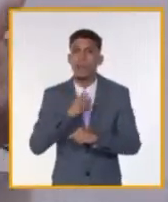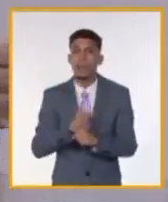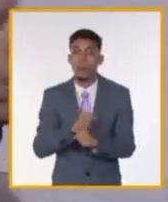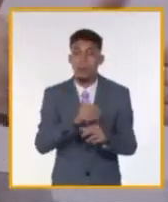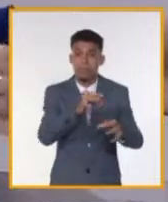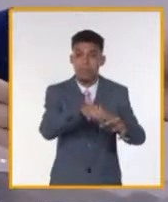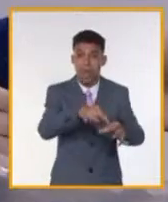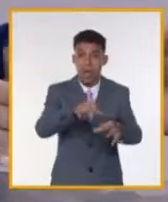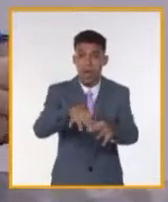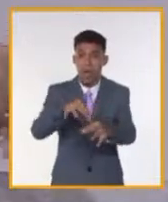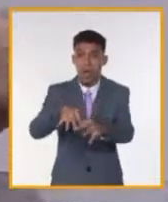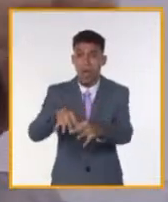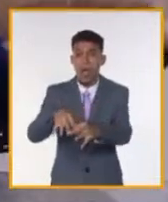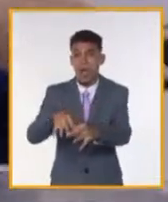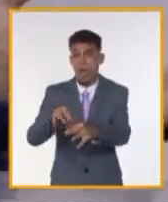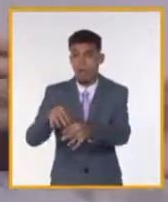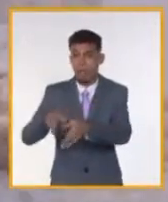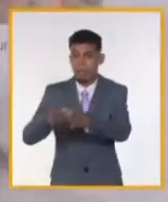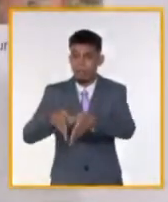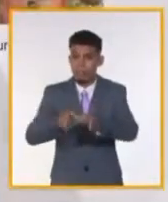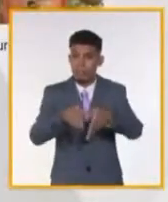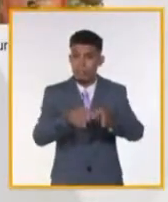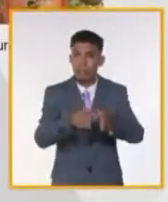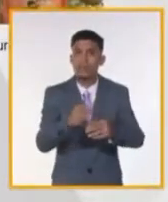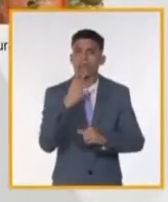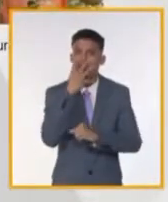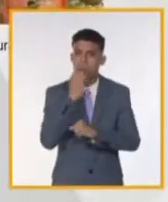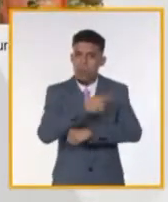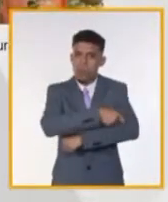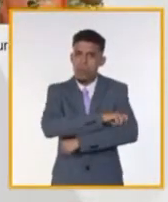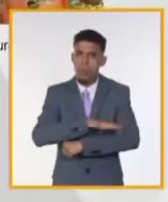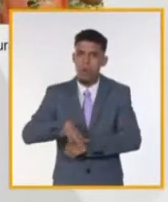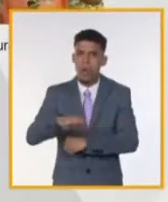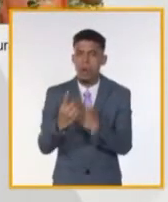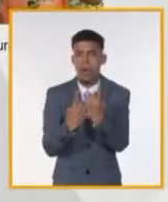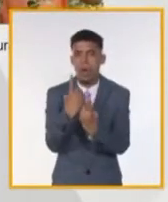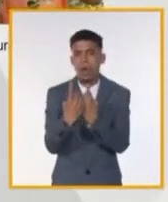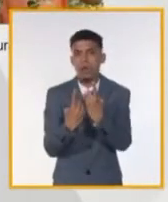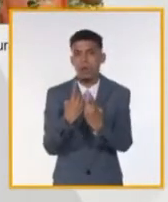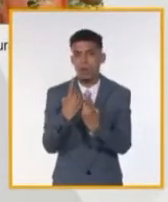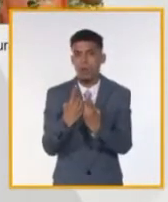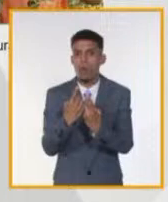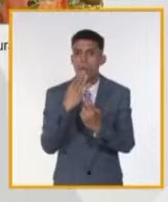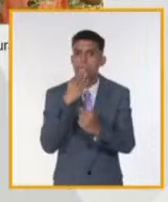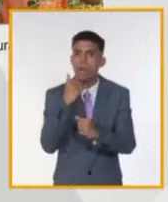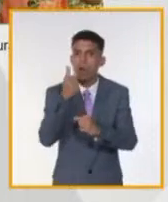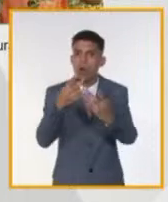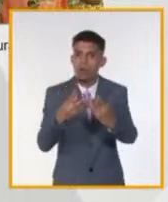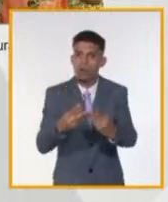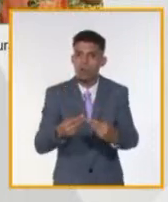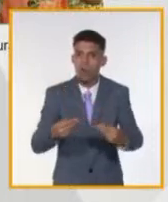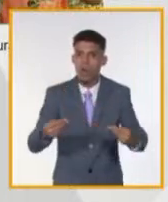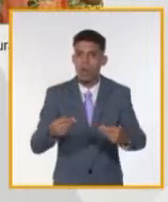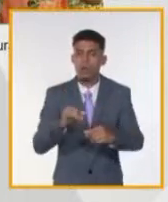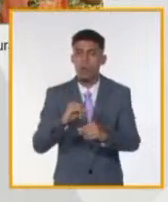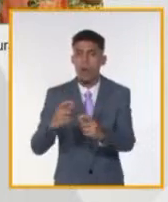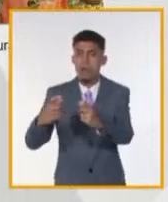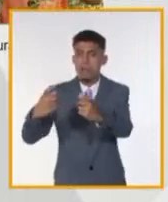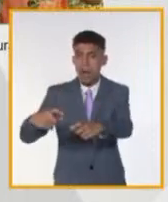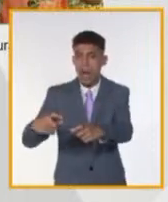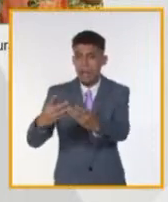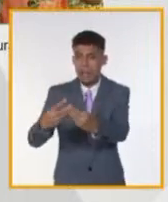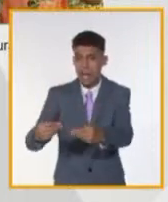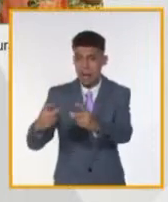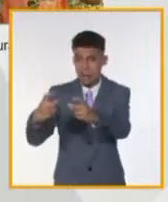ejemplo, personas que tienen poco espacio, les gusta emplearlo para mejorar la calidad del suelo donde tienen su siembra. O sea,